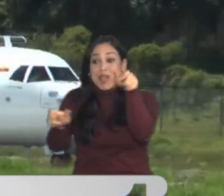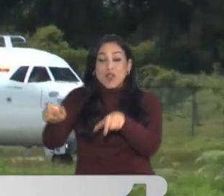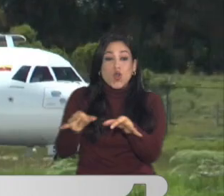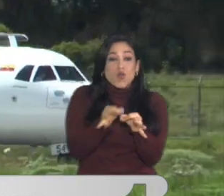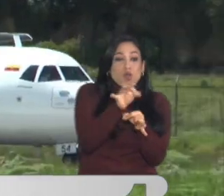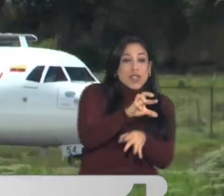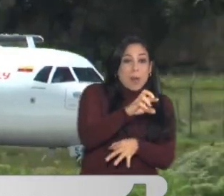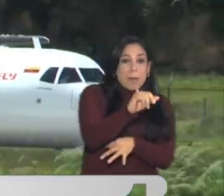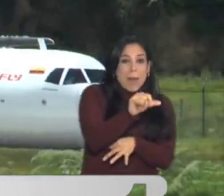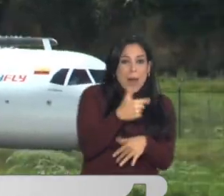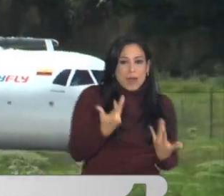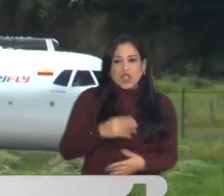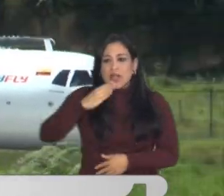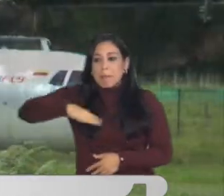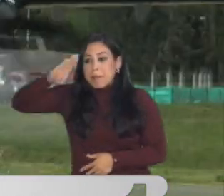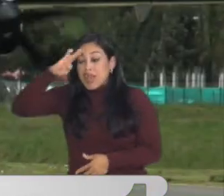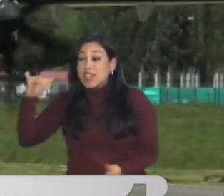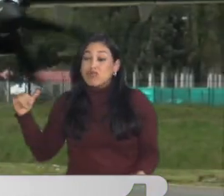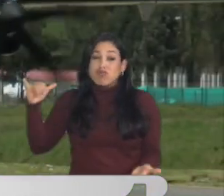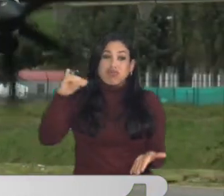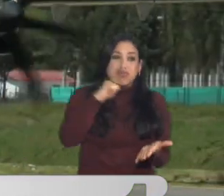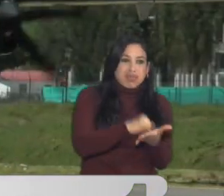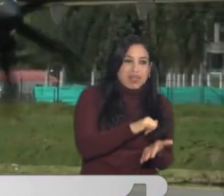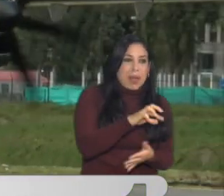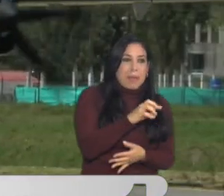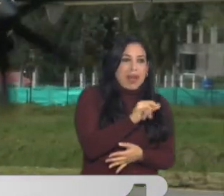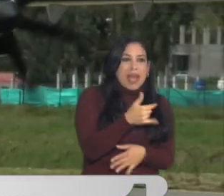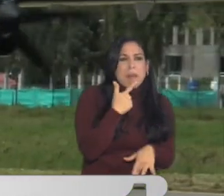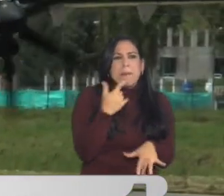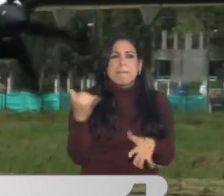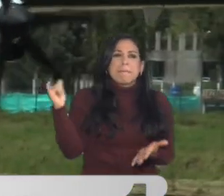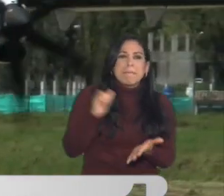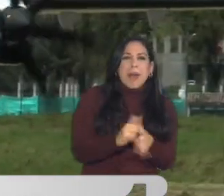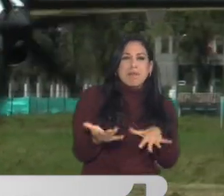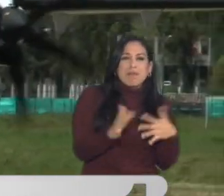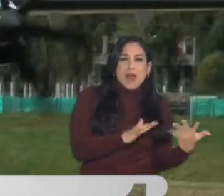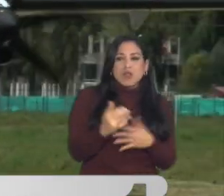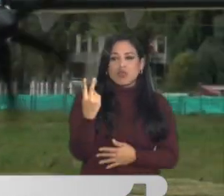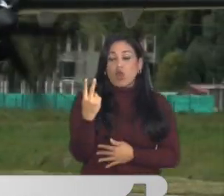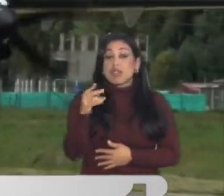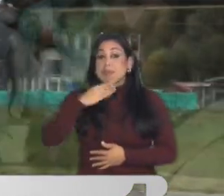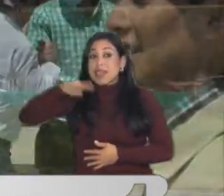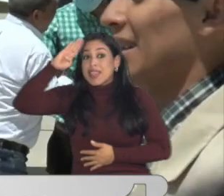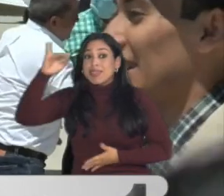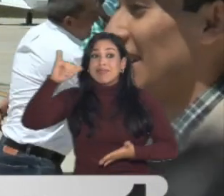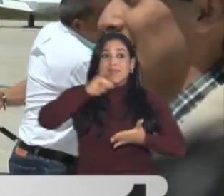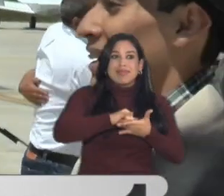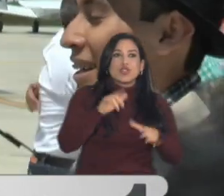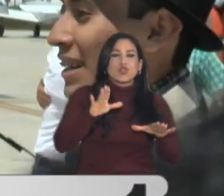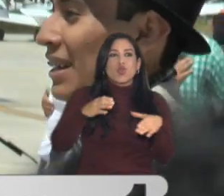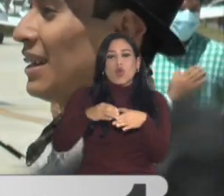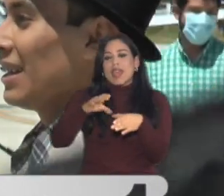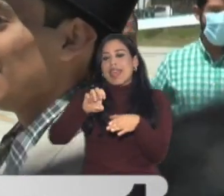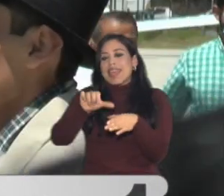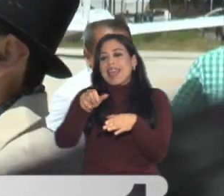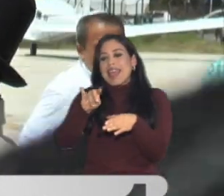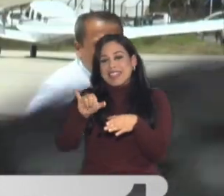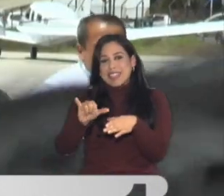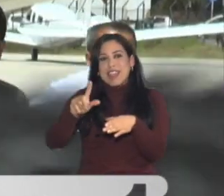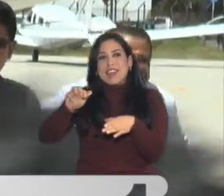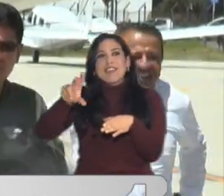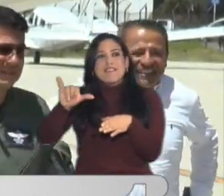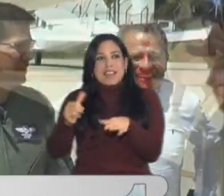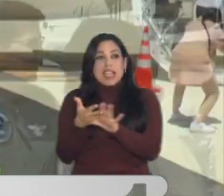Paipa provenientes de la ciudad de Medellín, se dio apertura a los vuelos regulares entre estos dos destinos por parte de la aerolínea EasyFly. Tenemos